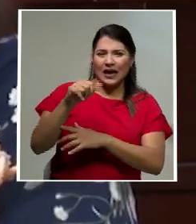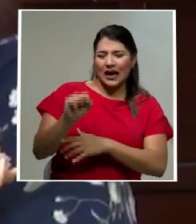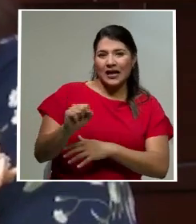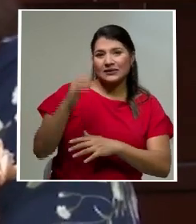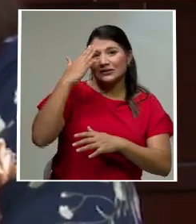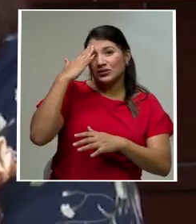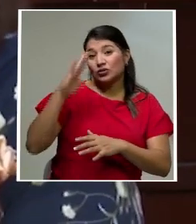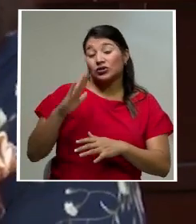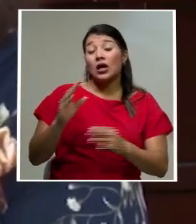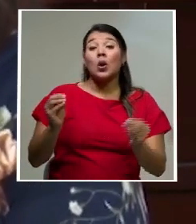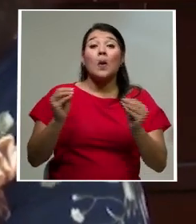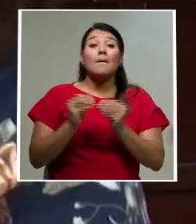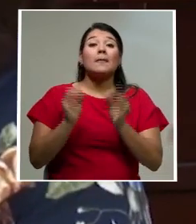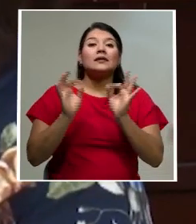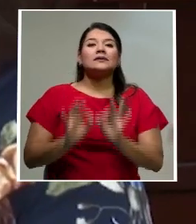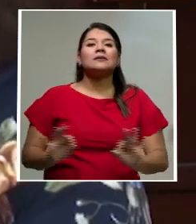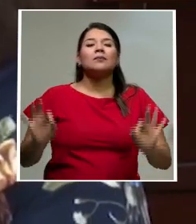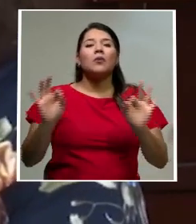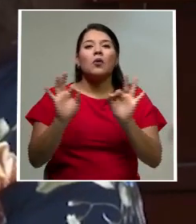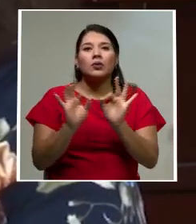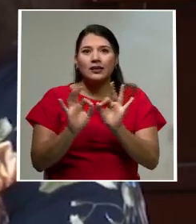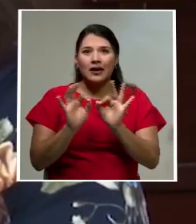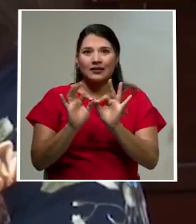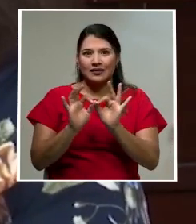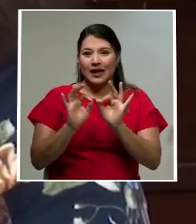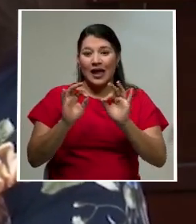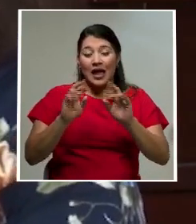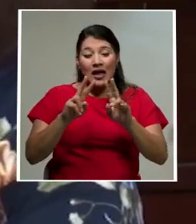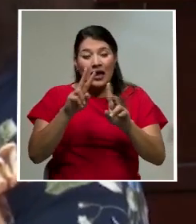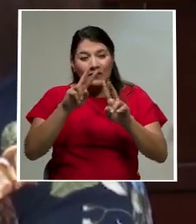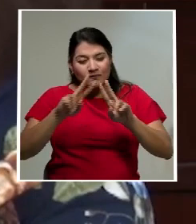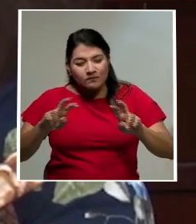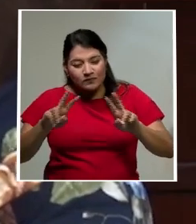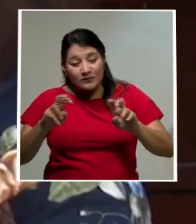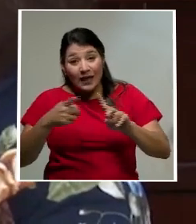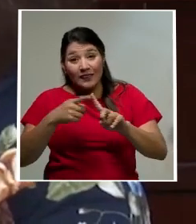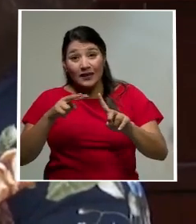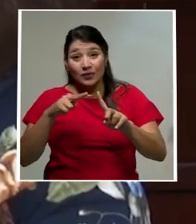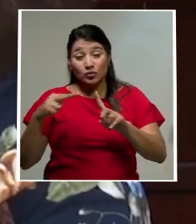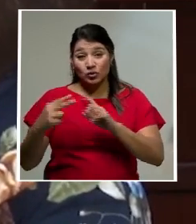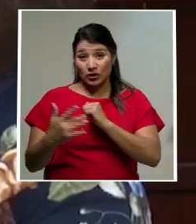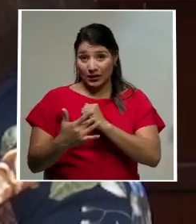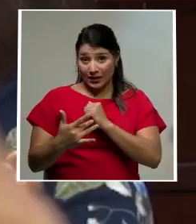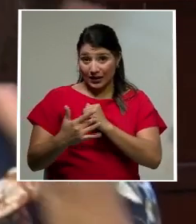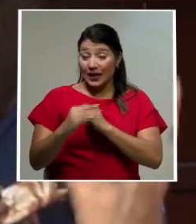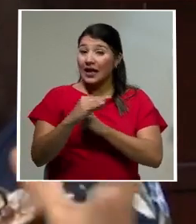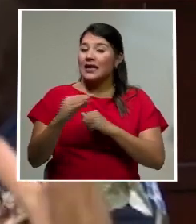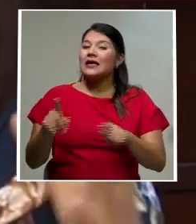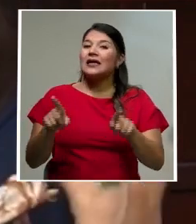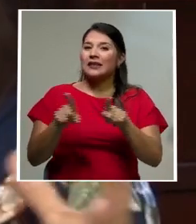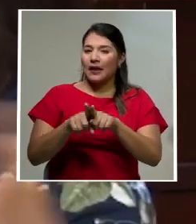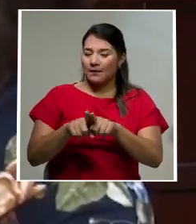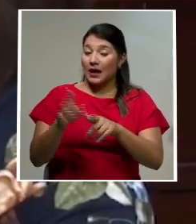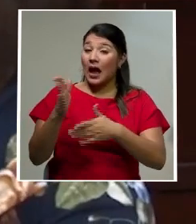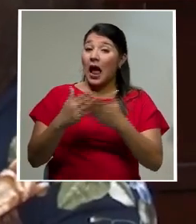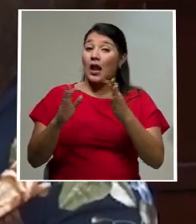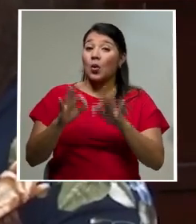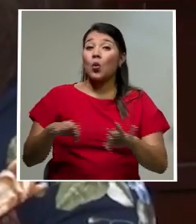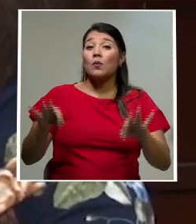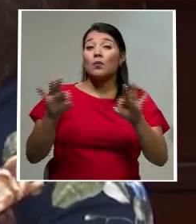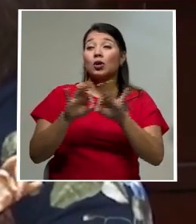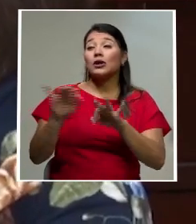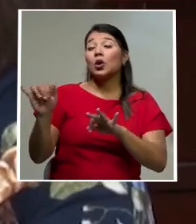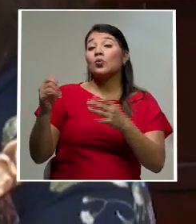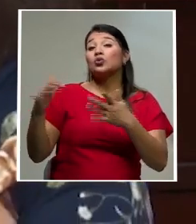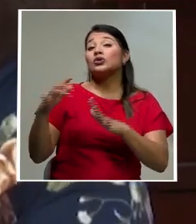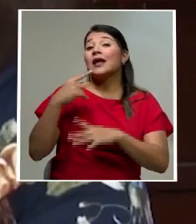plano técnico. Pero además yo quiero ser insistente en un argumento que la misma Cristiana Figueres ha planteado y así otros especialistas en